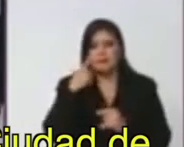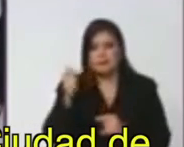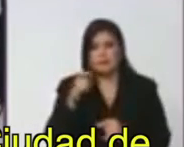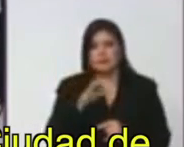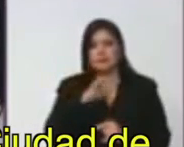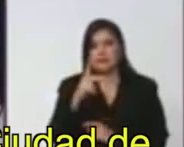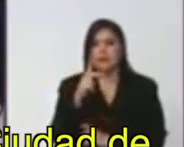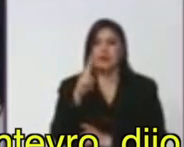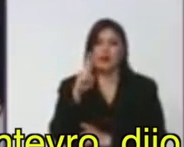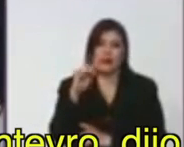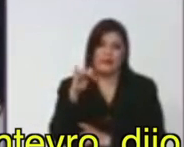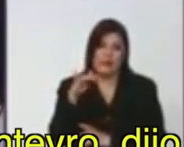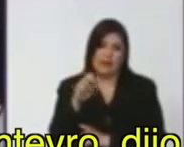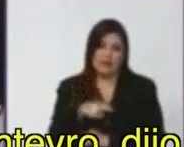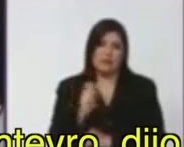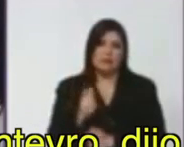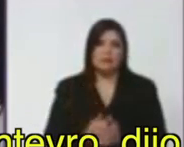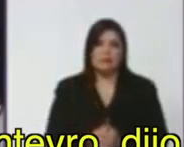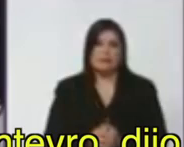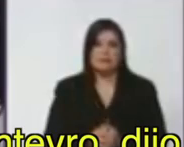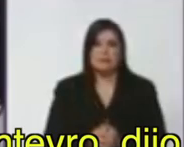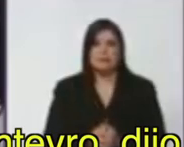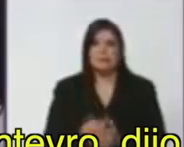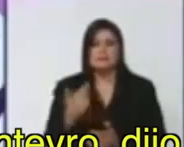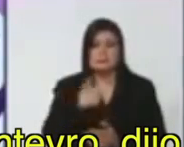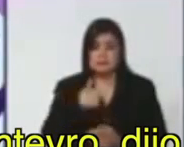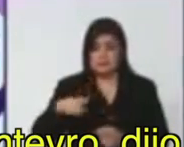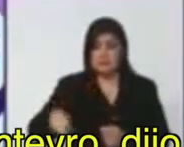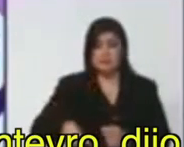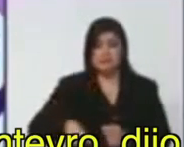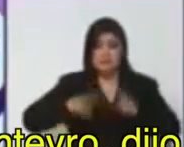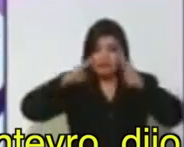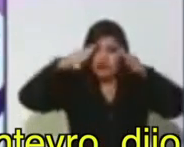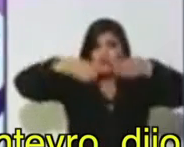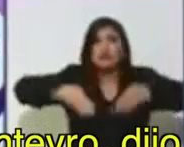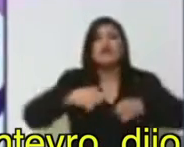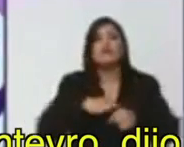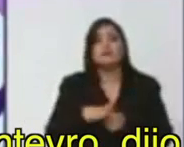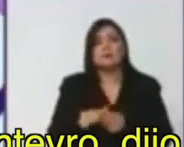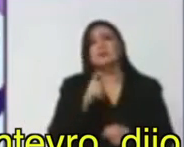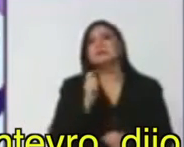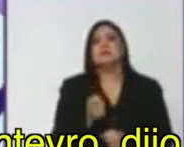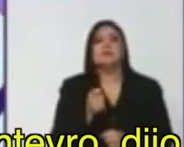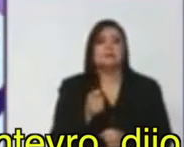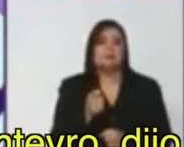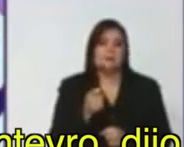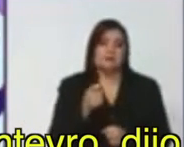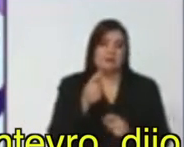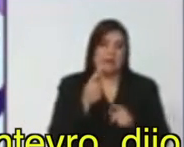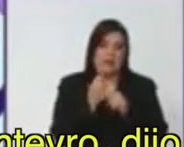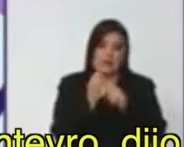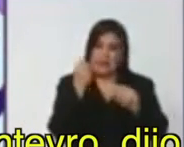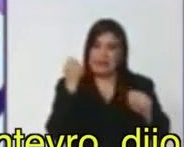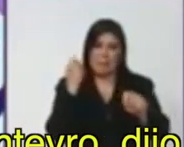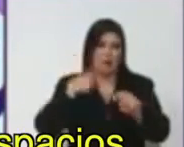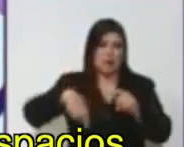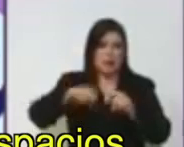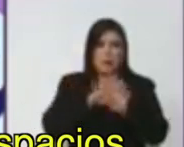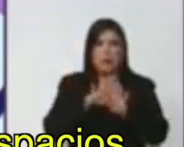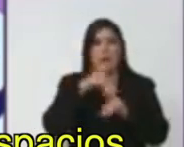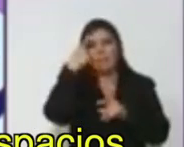de sus proyectos. La aspirante del partido Nueva Alianza Purificación Carpinteiro dijo que de ganar el próximo